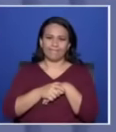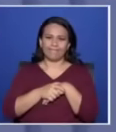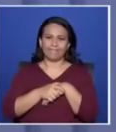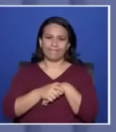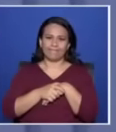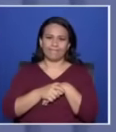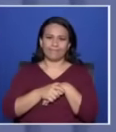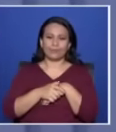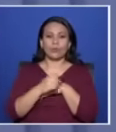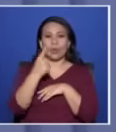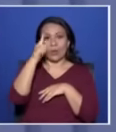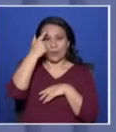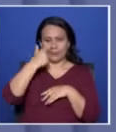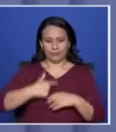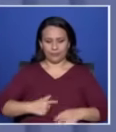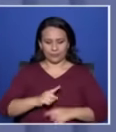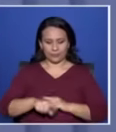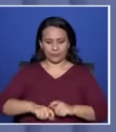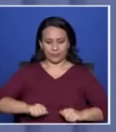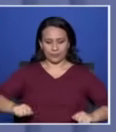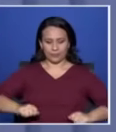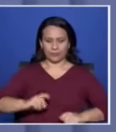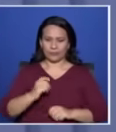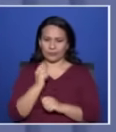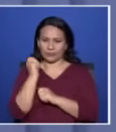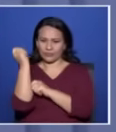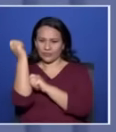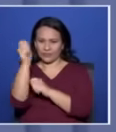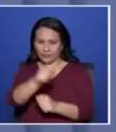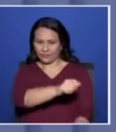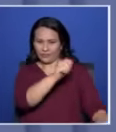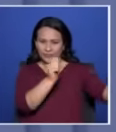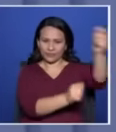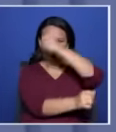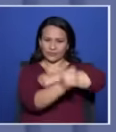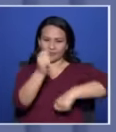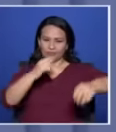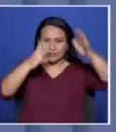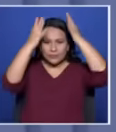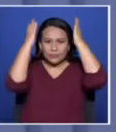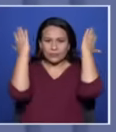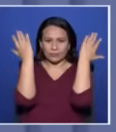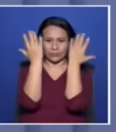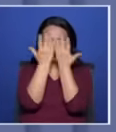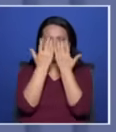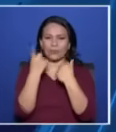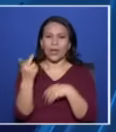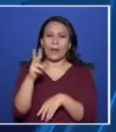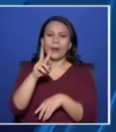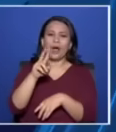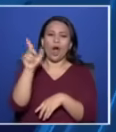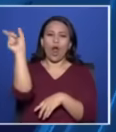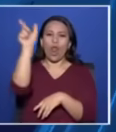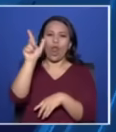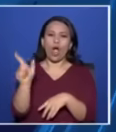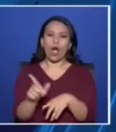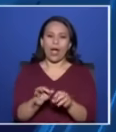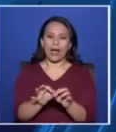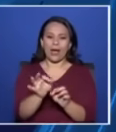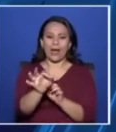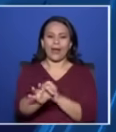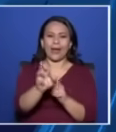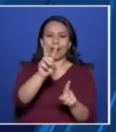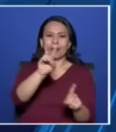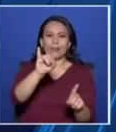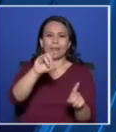Y un ciudadano vestido como samurái causó angustia en el centro de Vilcabamba, en la provincia de Loja. En un video que se viralizó en redes